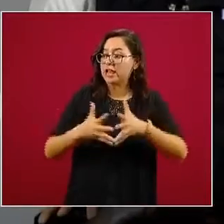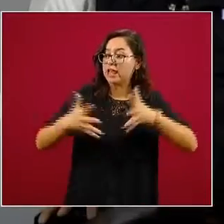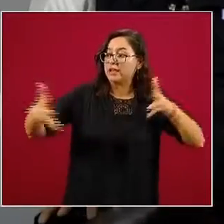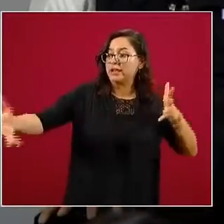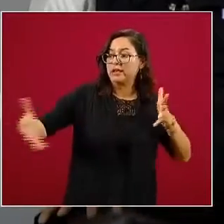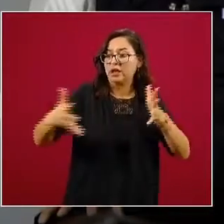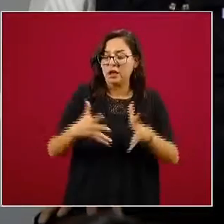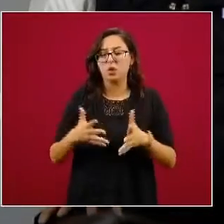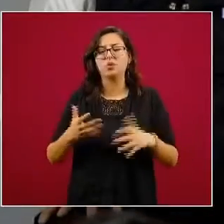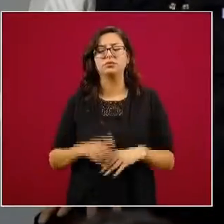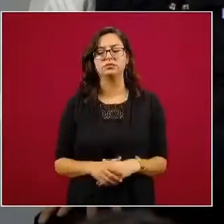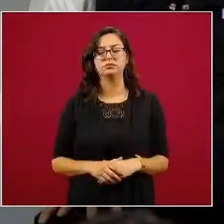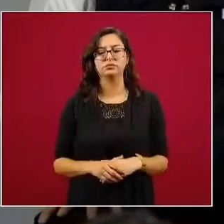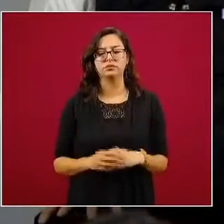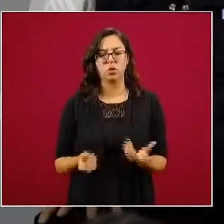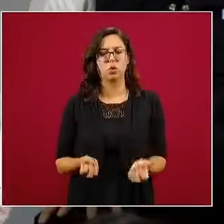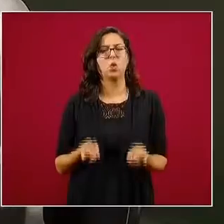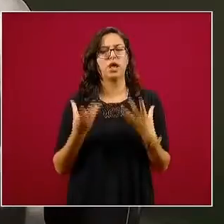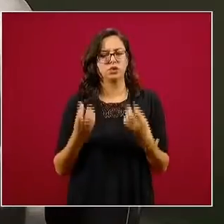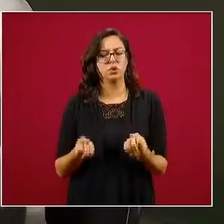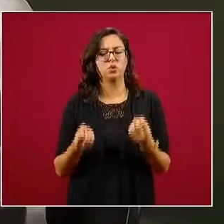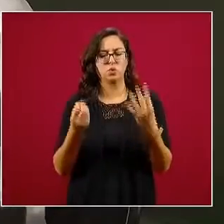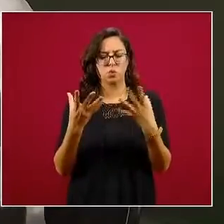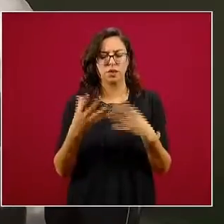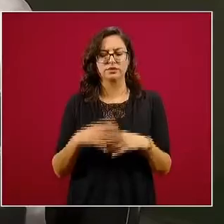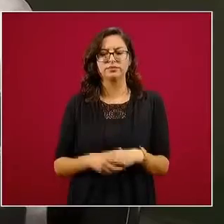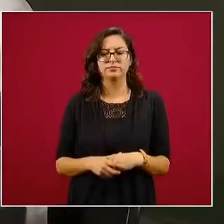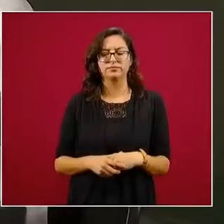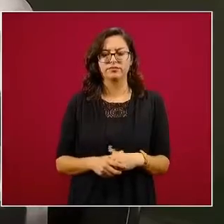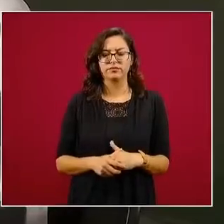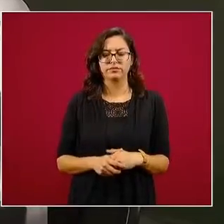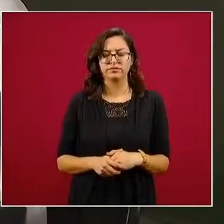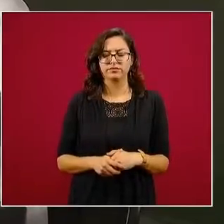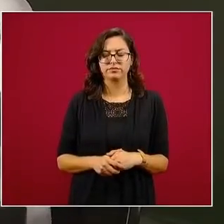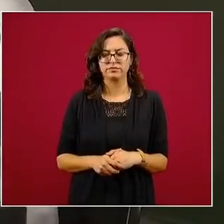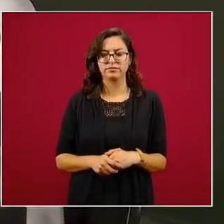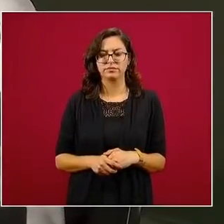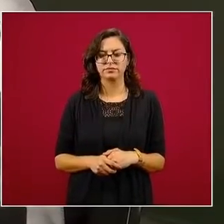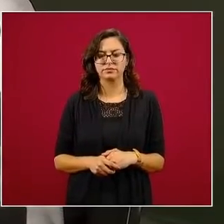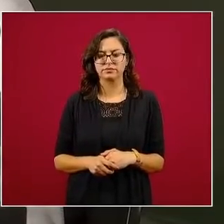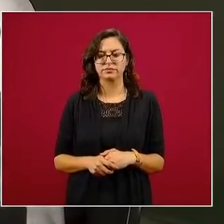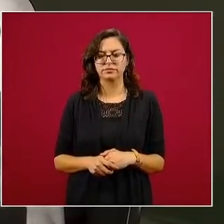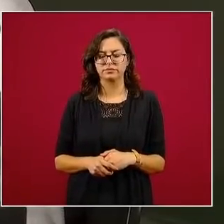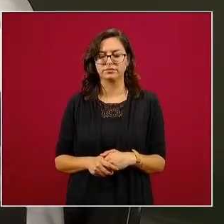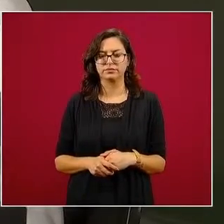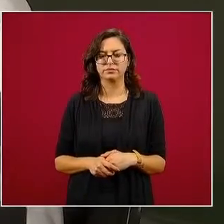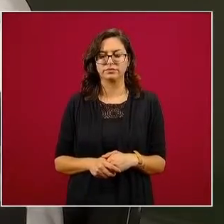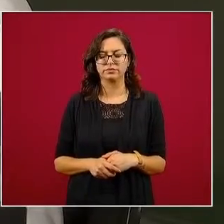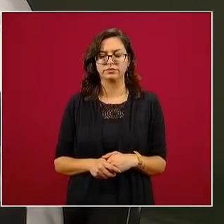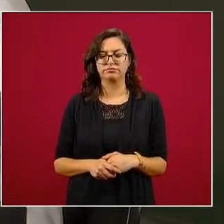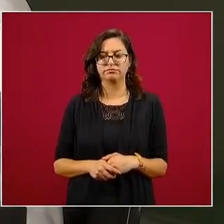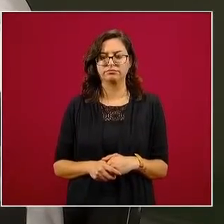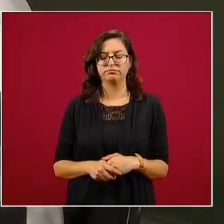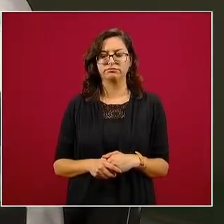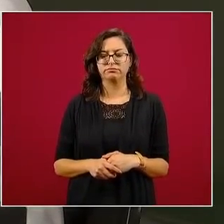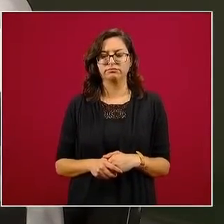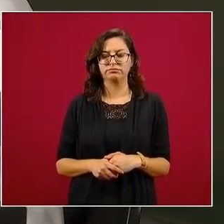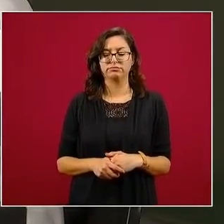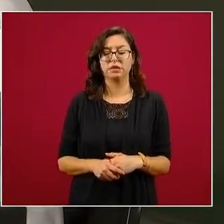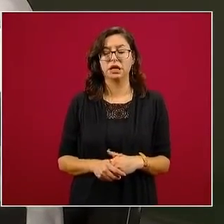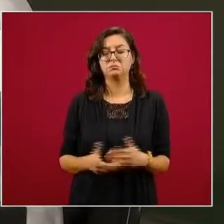estaba pasando en los países europeos, en donde a partir de estos criterios bioéticos sobre uso